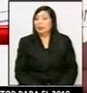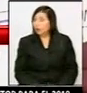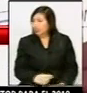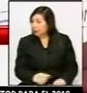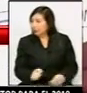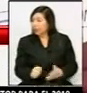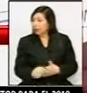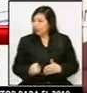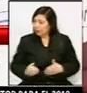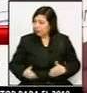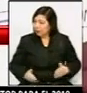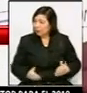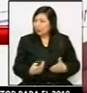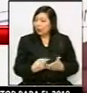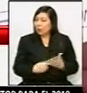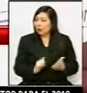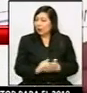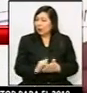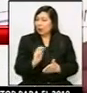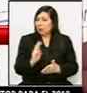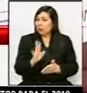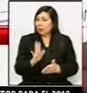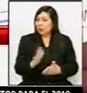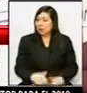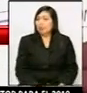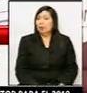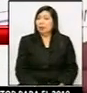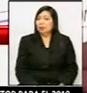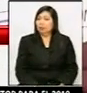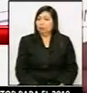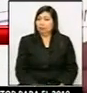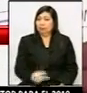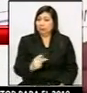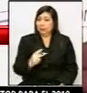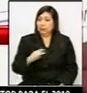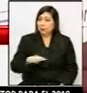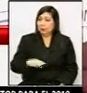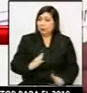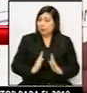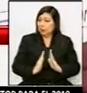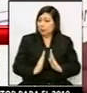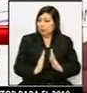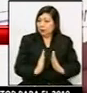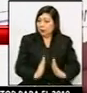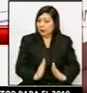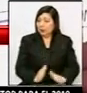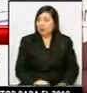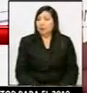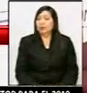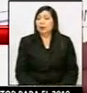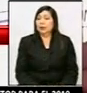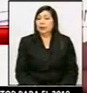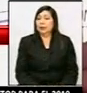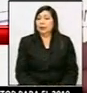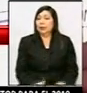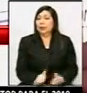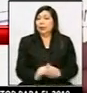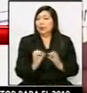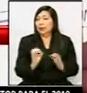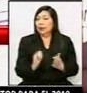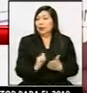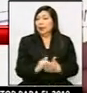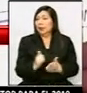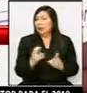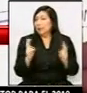túneles y canales por casi 25 kilómetros y han sido atendidos muy ligeramente, ¿no? Creo que allí hay un